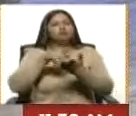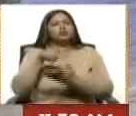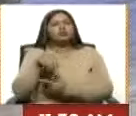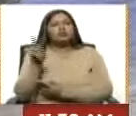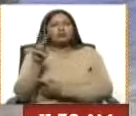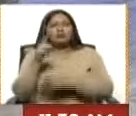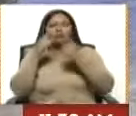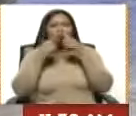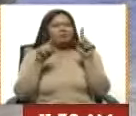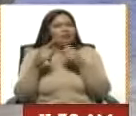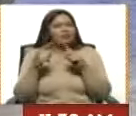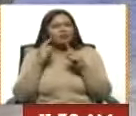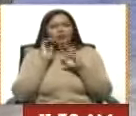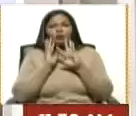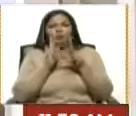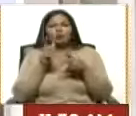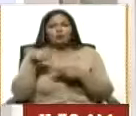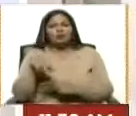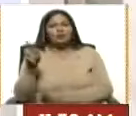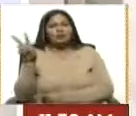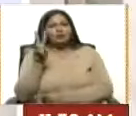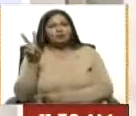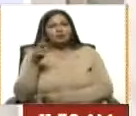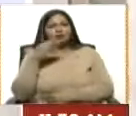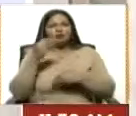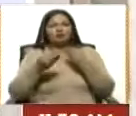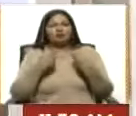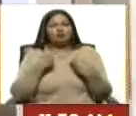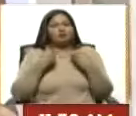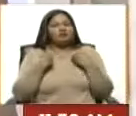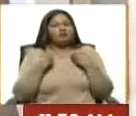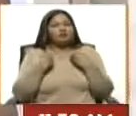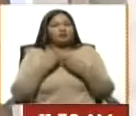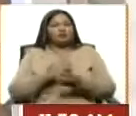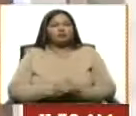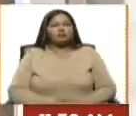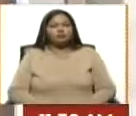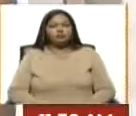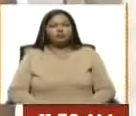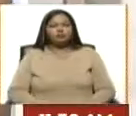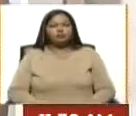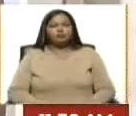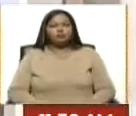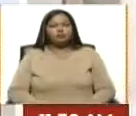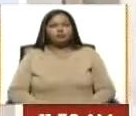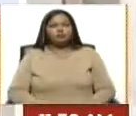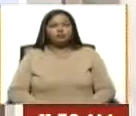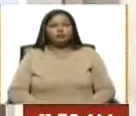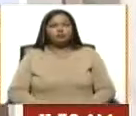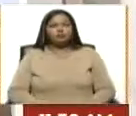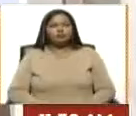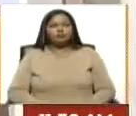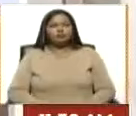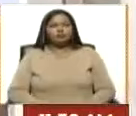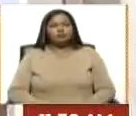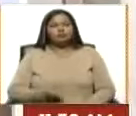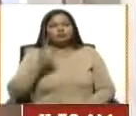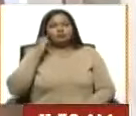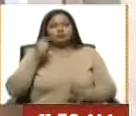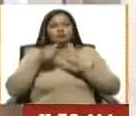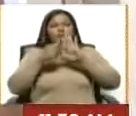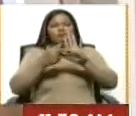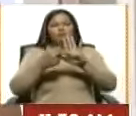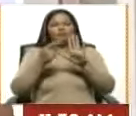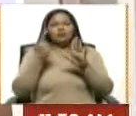es totalmente distinto a lo que me contaron de Venezuela a lo que yo estoy viviendo. Y muy lamentable, hay que decirlo acá, la muchacha montó una historia y dije,